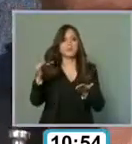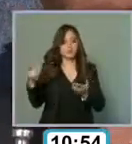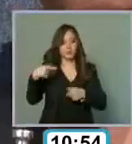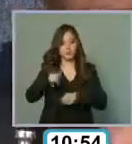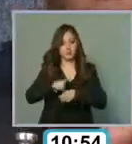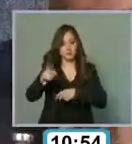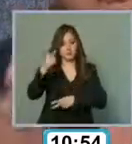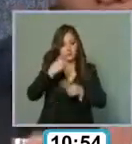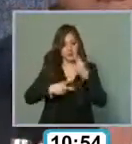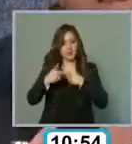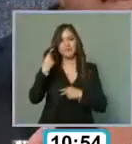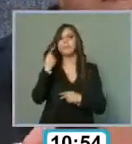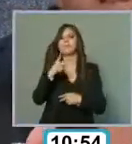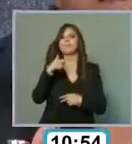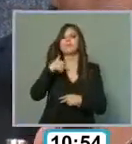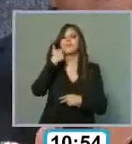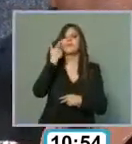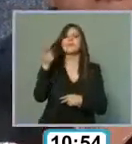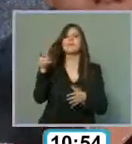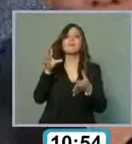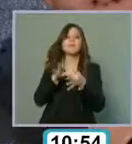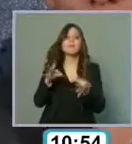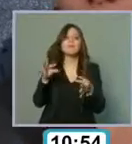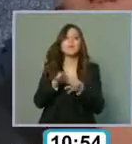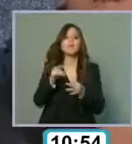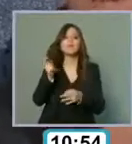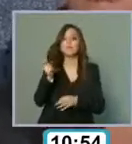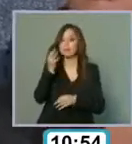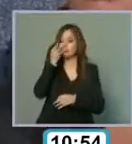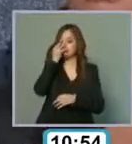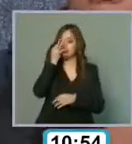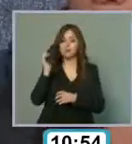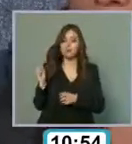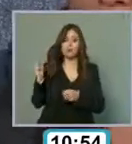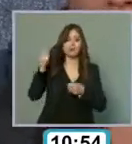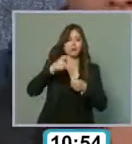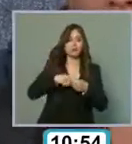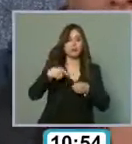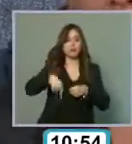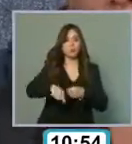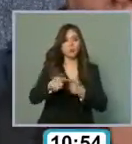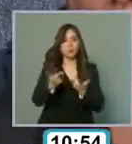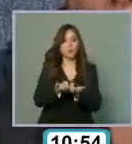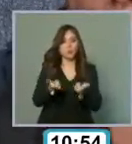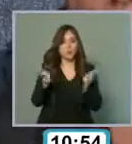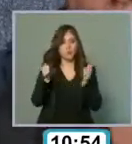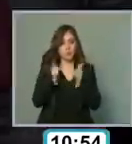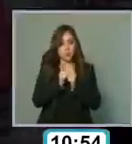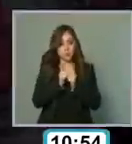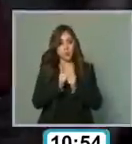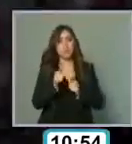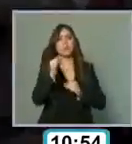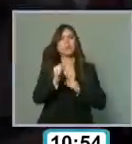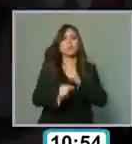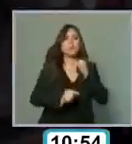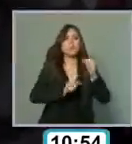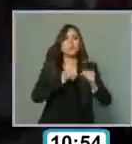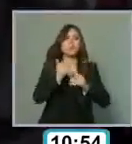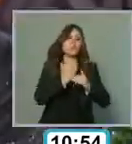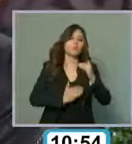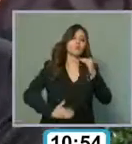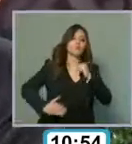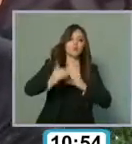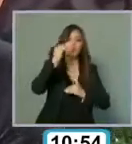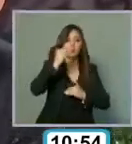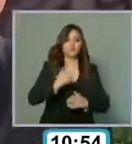platicar contigo. Tienes poco que estás, pues ahora sí que integrado a esta agrupación Con y esta te ha familia. ido muy bien también. Gracias a